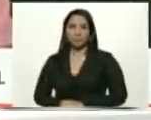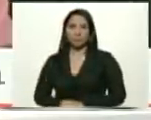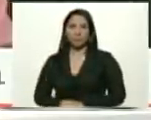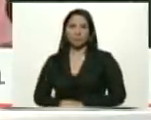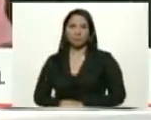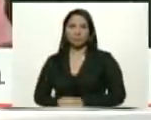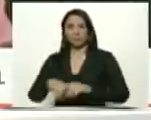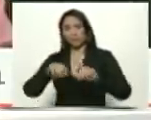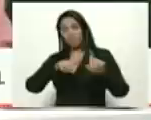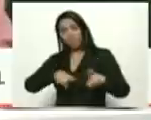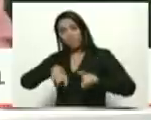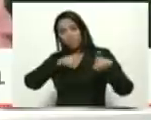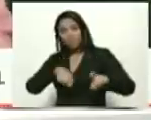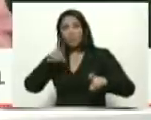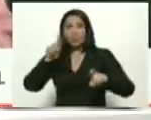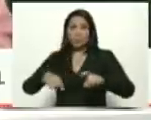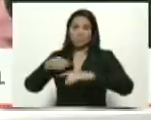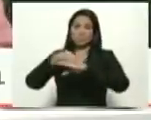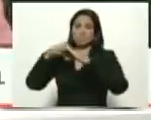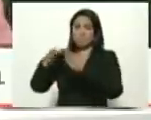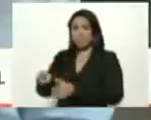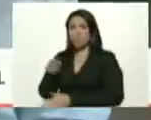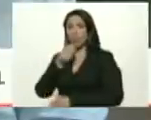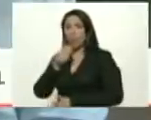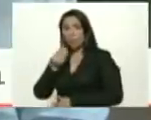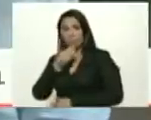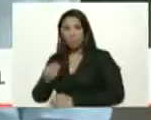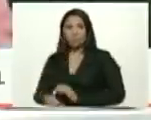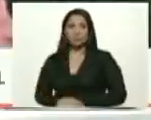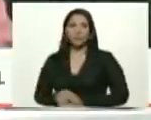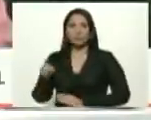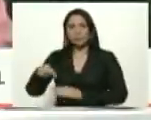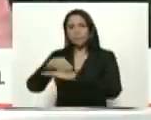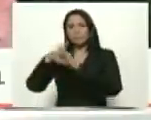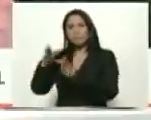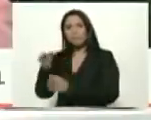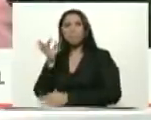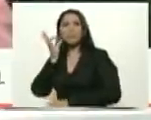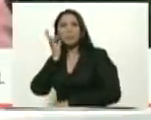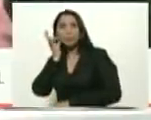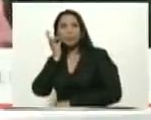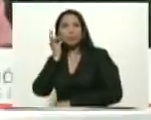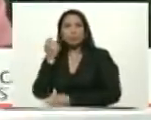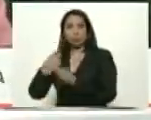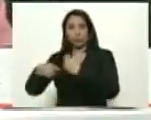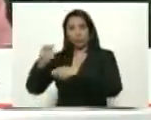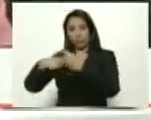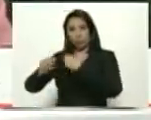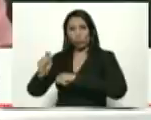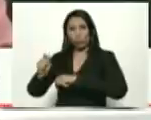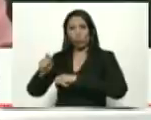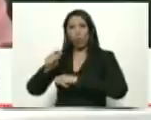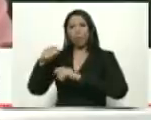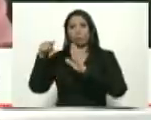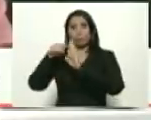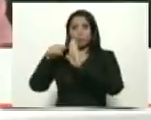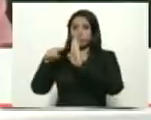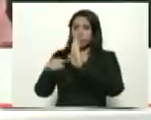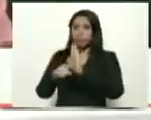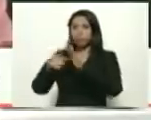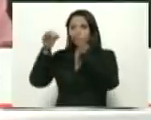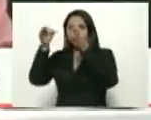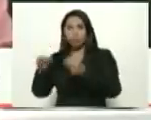de Agricultura, al ministro de Alimentación y a la ministra de Comercio. Instrucciones bien precisas para